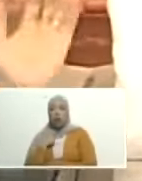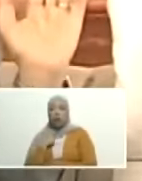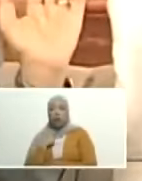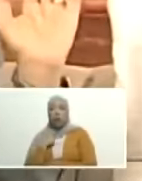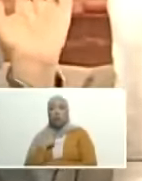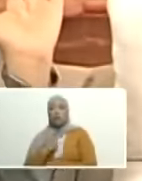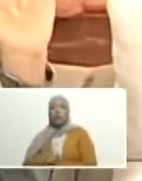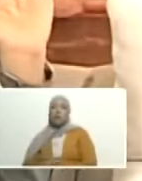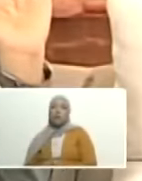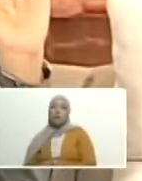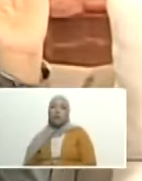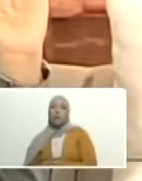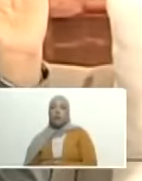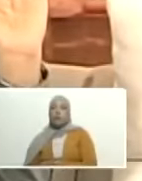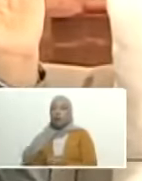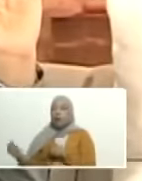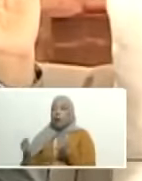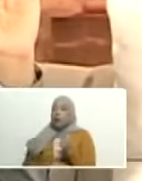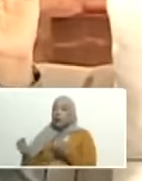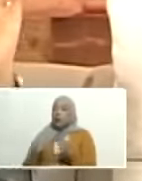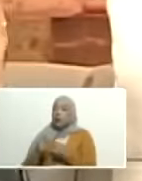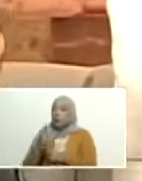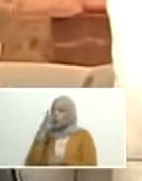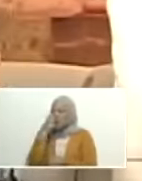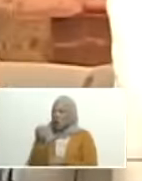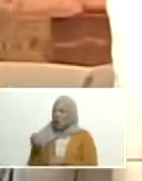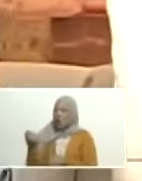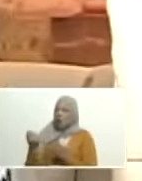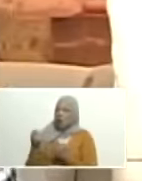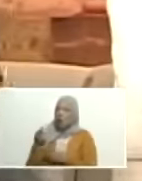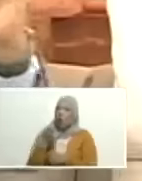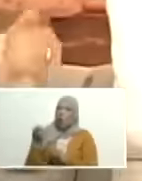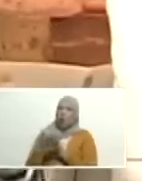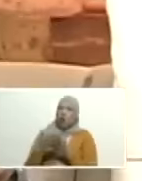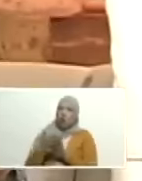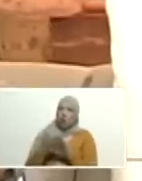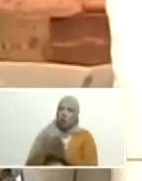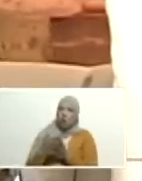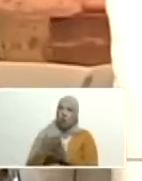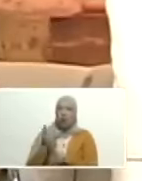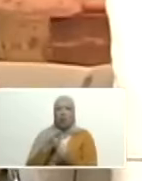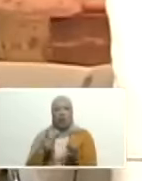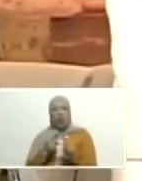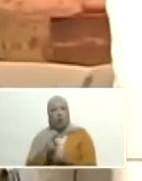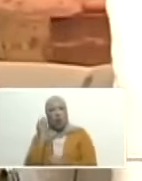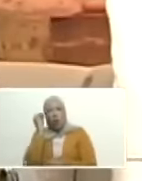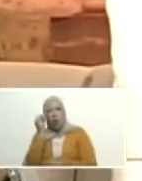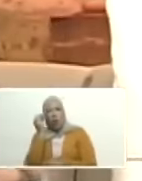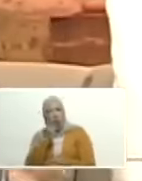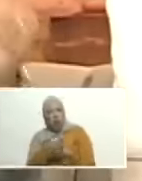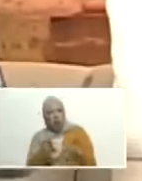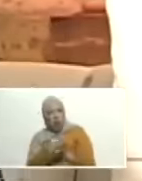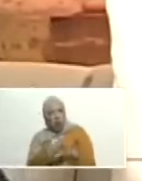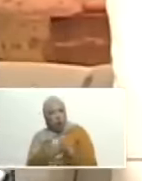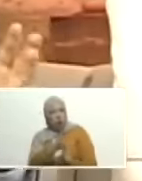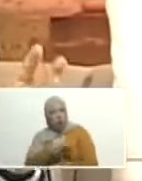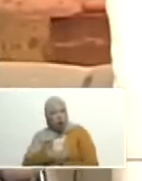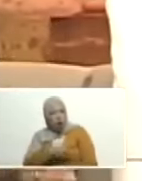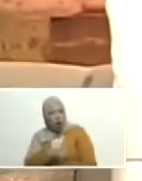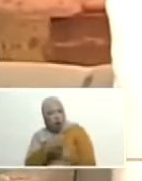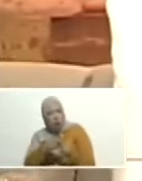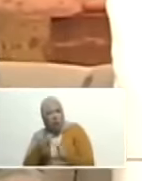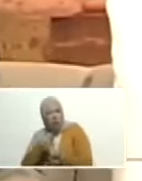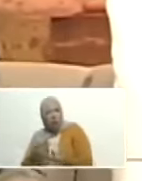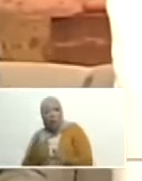Porque hablando es que eso no se entiende, pues. Y entre personas que tengamos grandes diferencias, es cuando más hay que hablar,